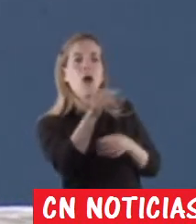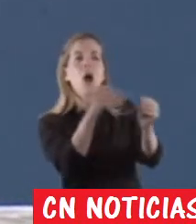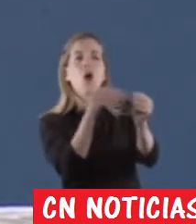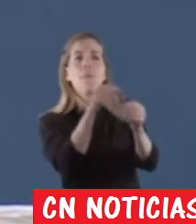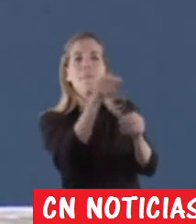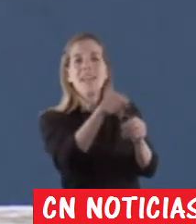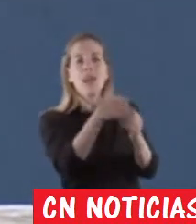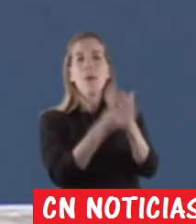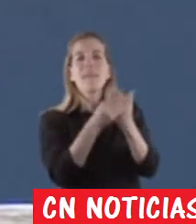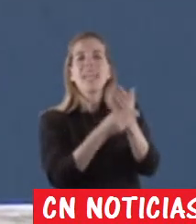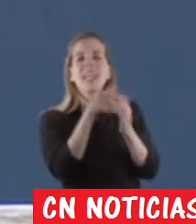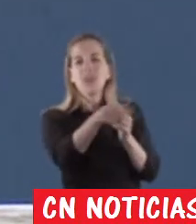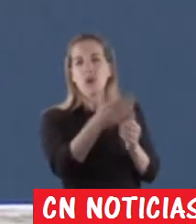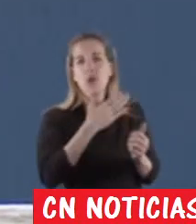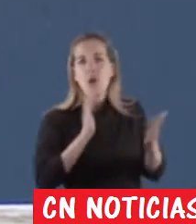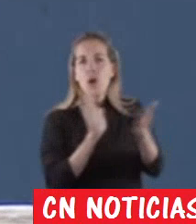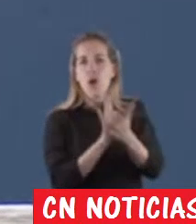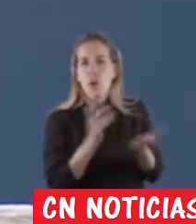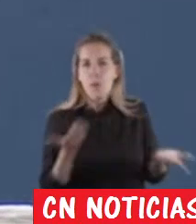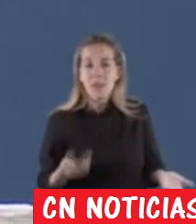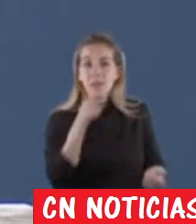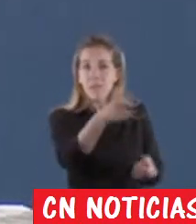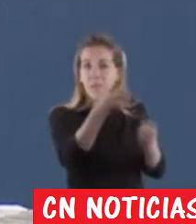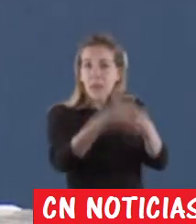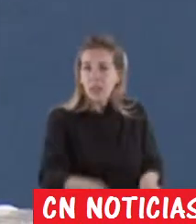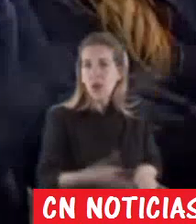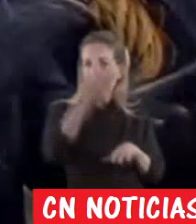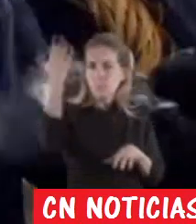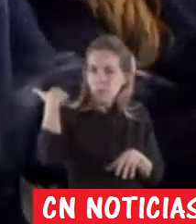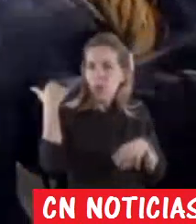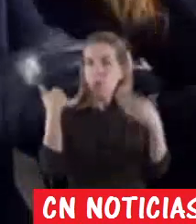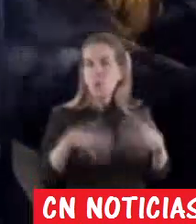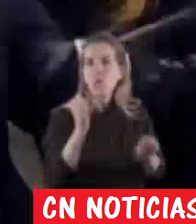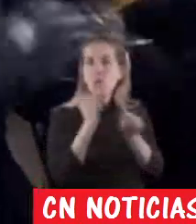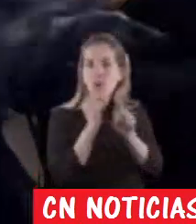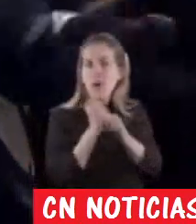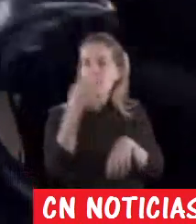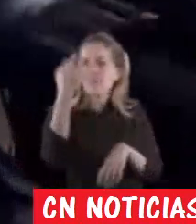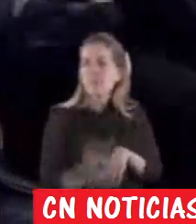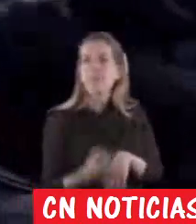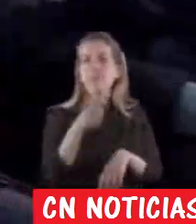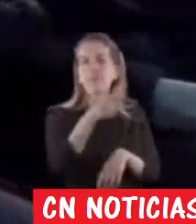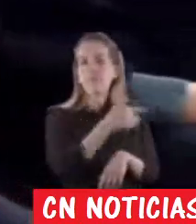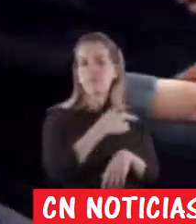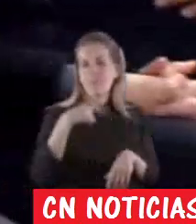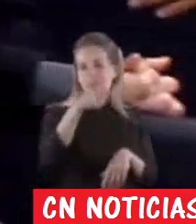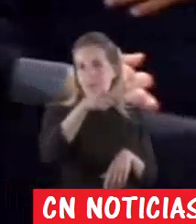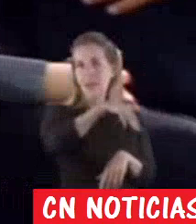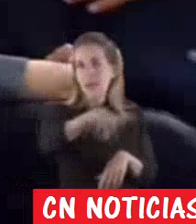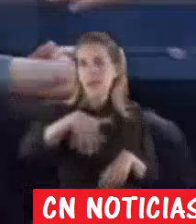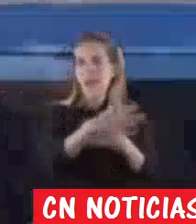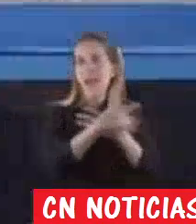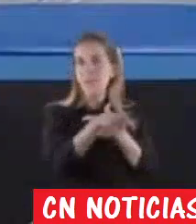la provincia, Daniela Avilar, y comenzó a hacer un trabajo enorme en Lomas de Zamora. Ella no trabajaba en